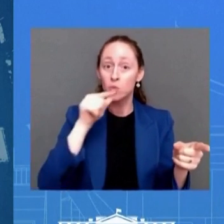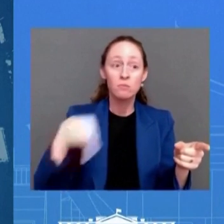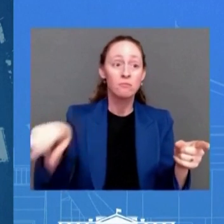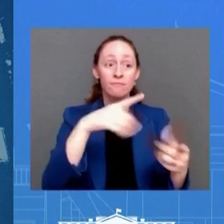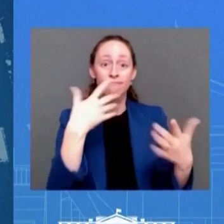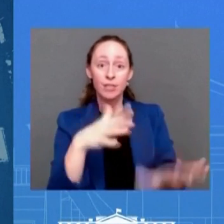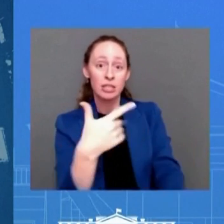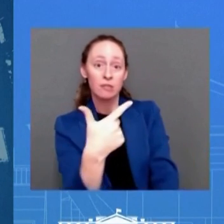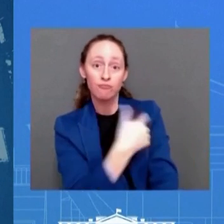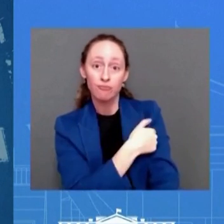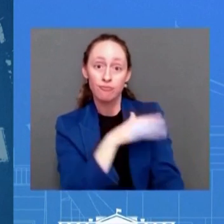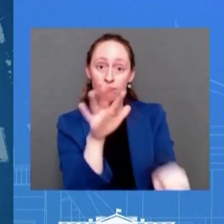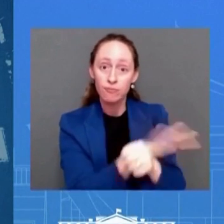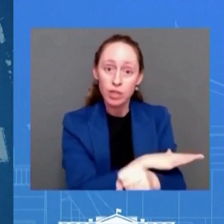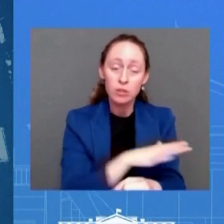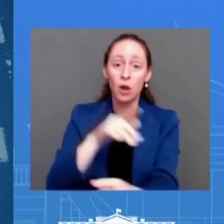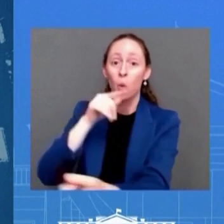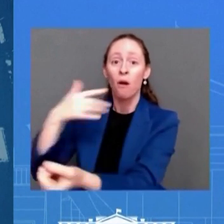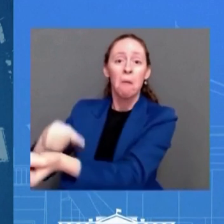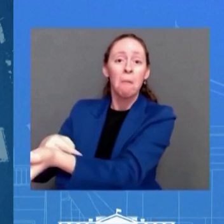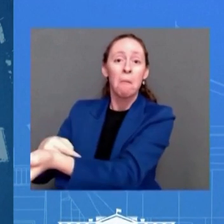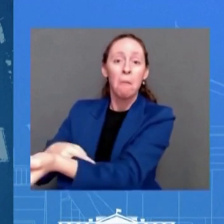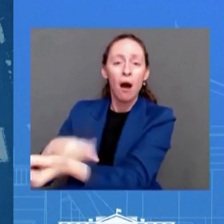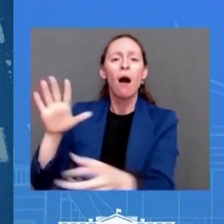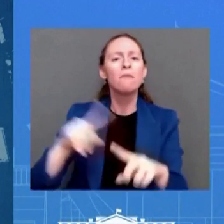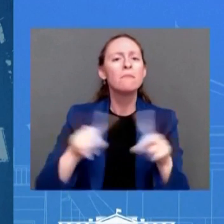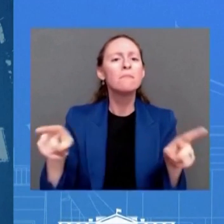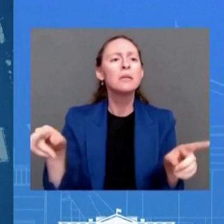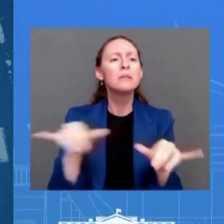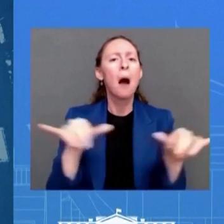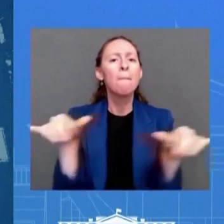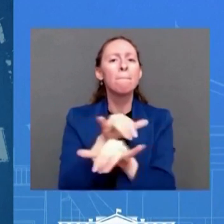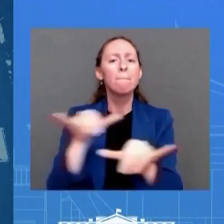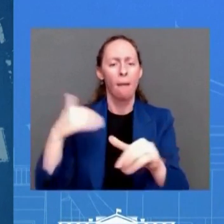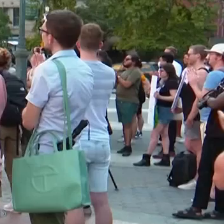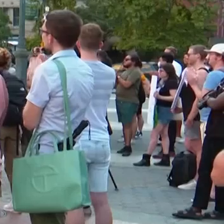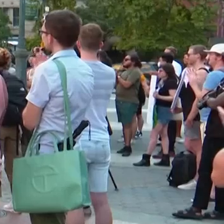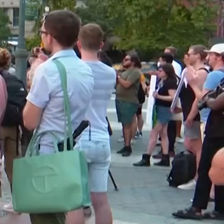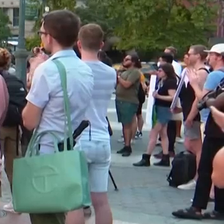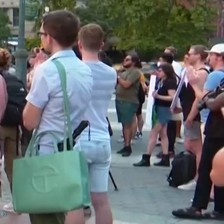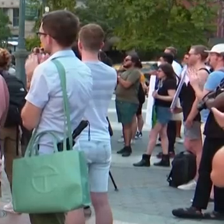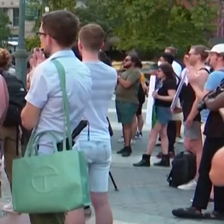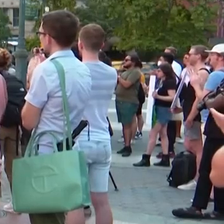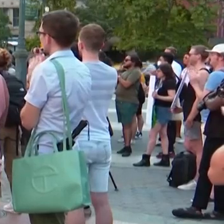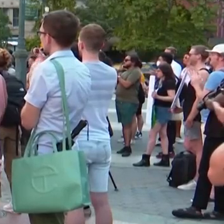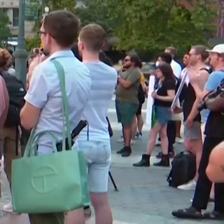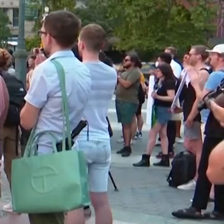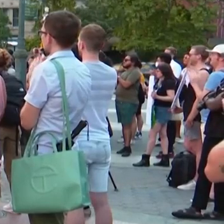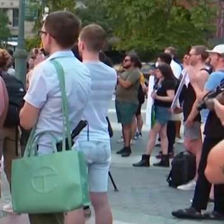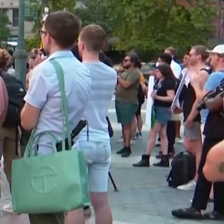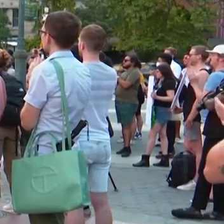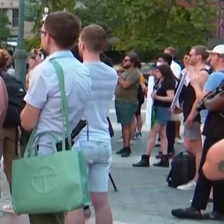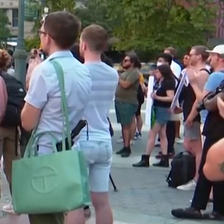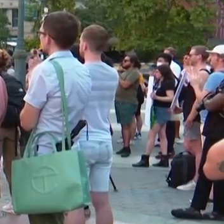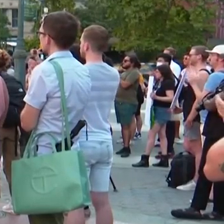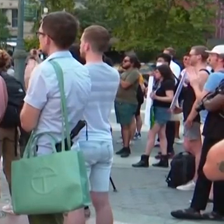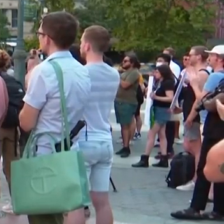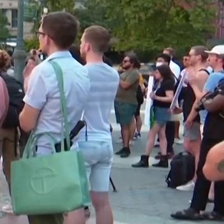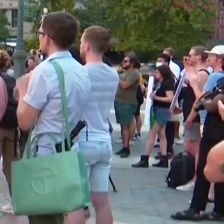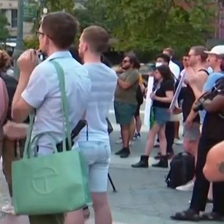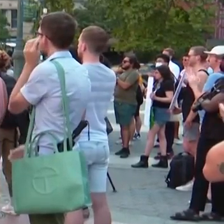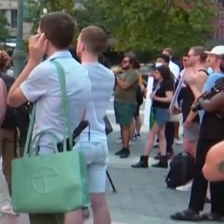subcutánea lo que significa que los individuos de ambos grupos respondieron a la baja el anuncio responde en parte a los reclamos de medidas más